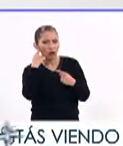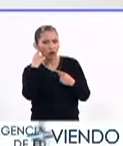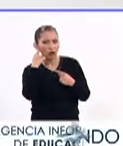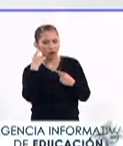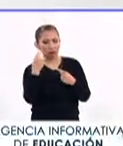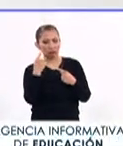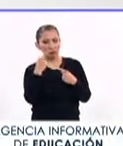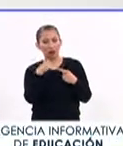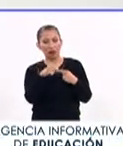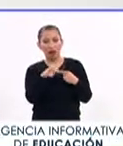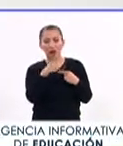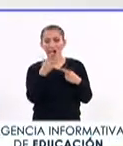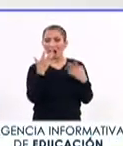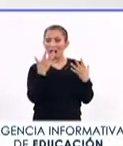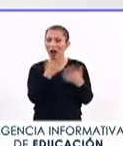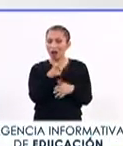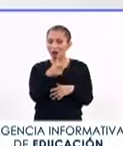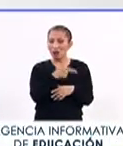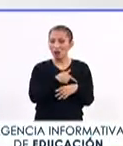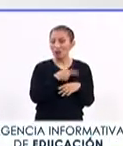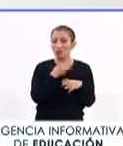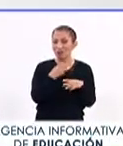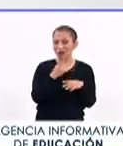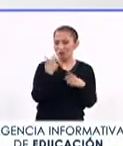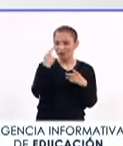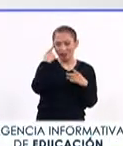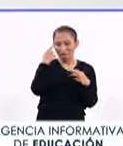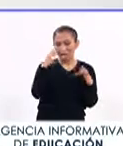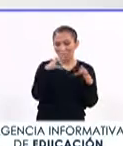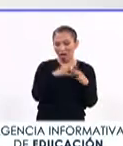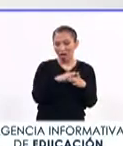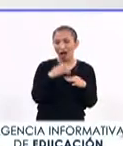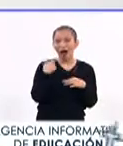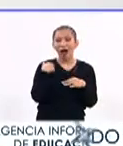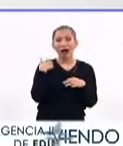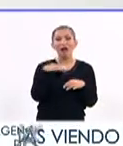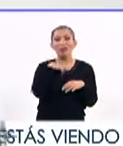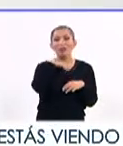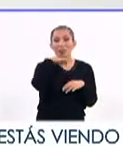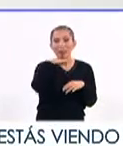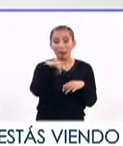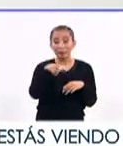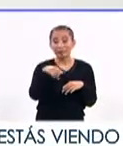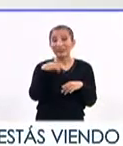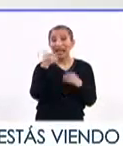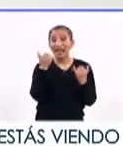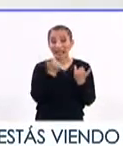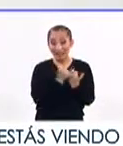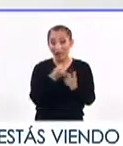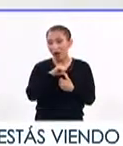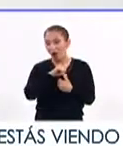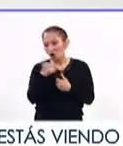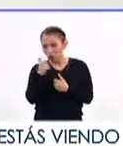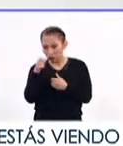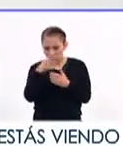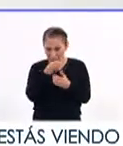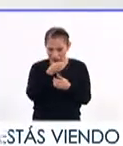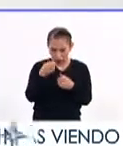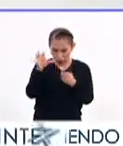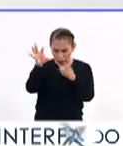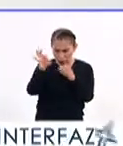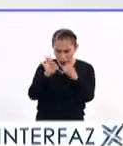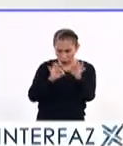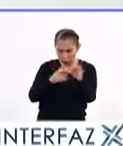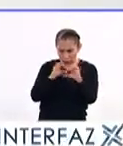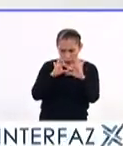Entonces dices, puta, eso no me gusta mucho, pero no lo había retenido, no lo vi. Y así como esa va desmenuzando